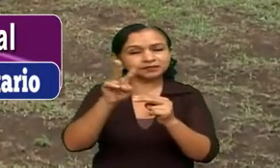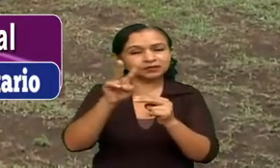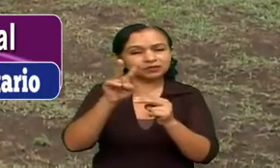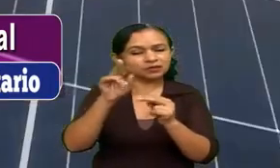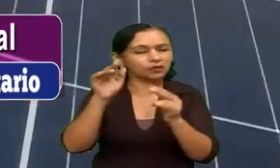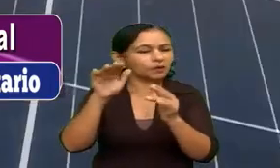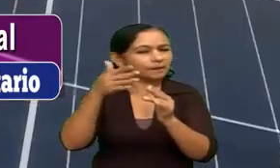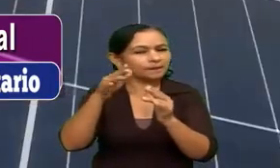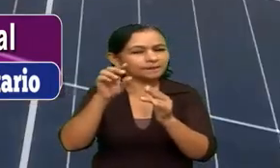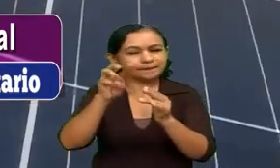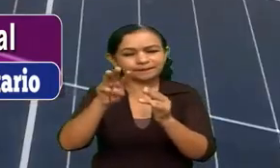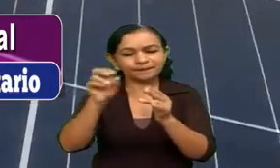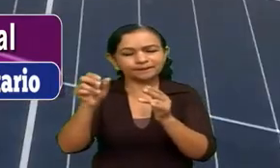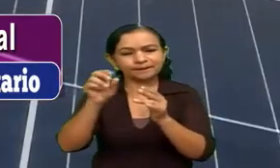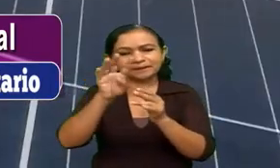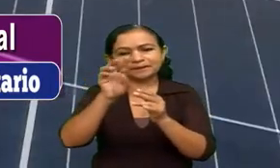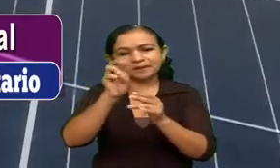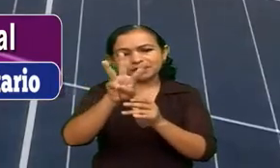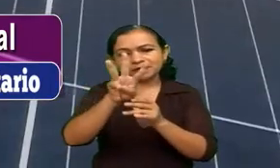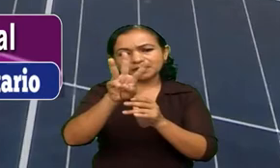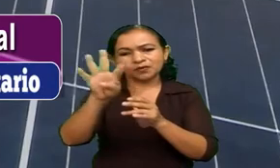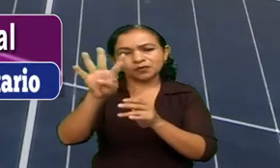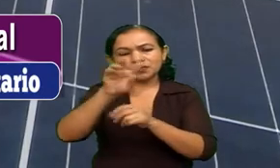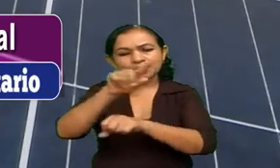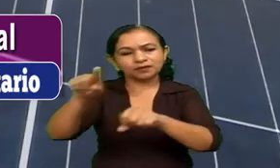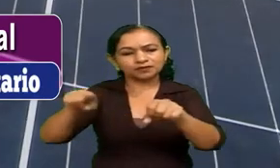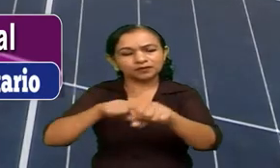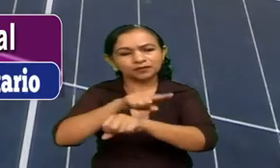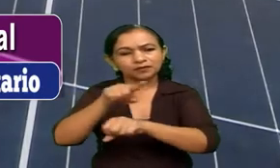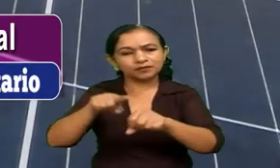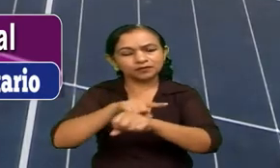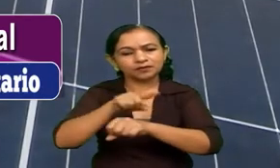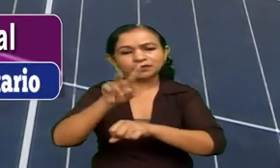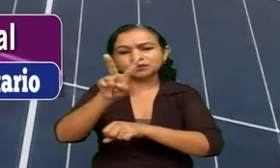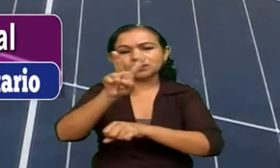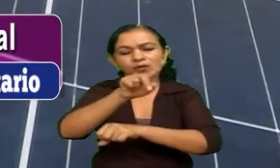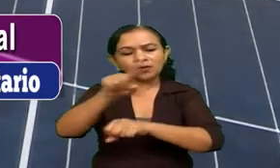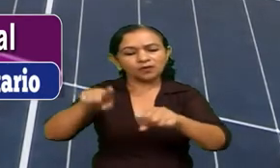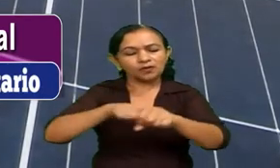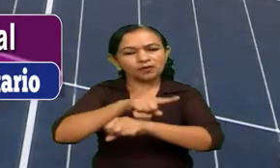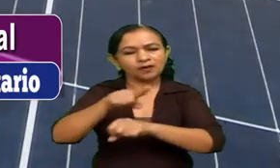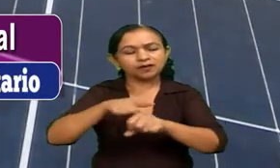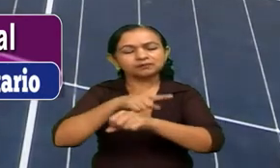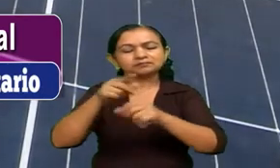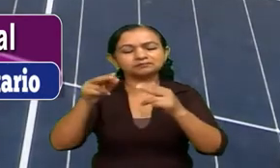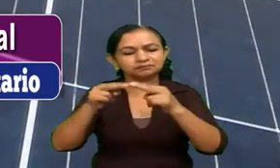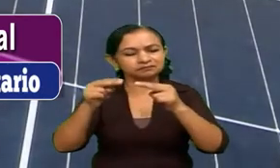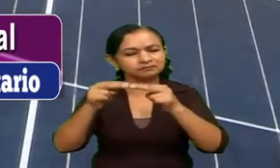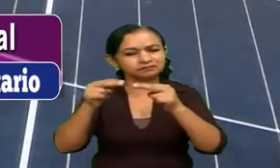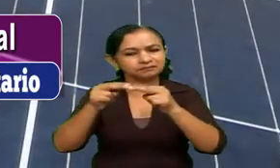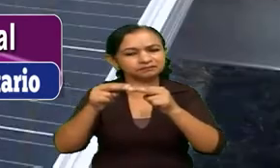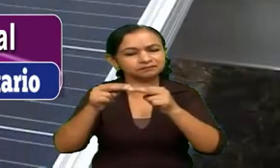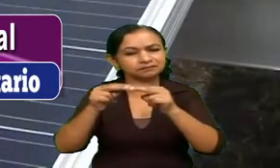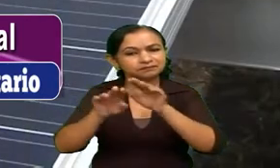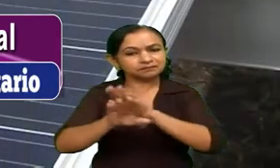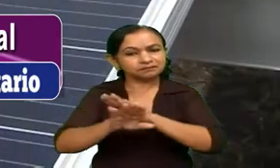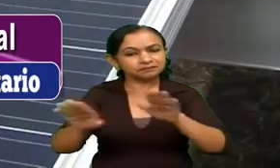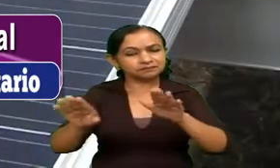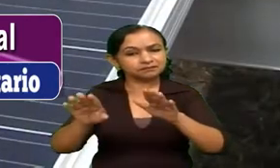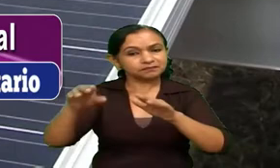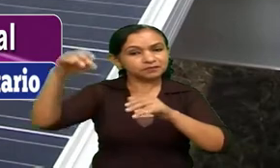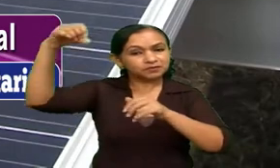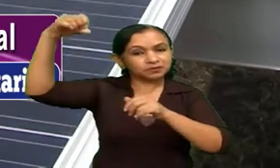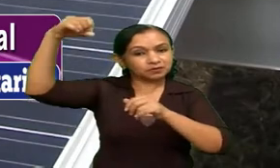megavatios por 3-4 horas, la carga en 2 horas, ¿verdad? Después que termina, cuando el